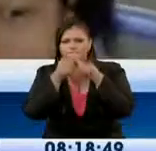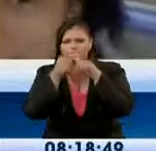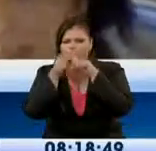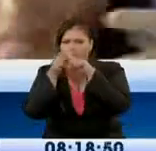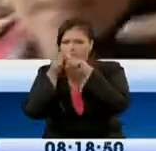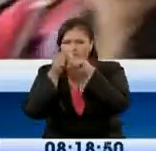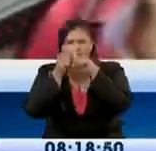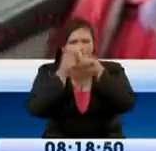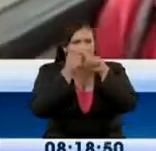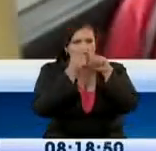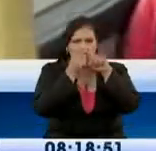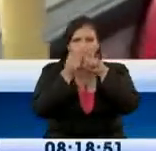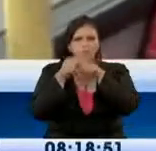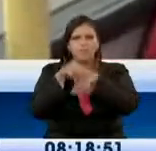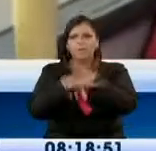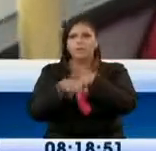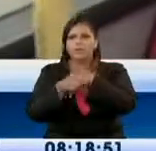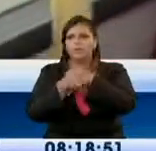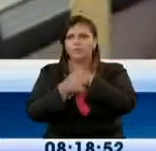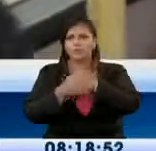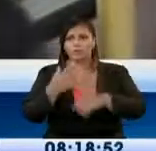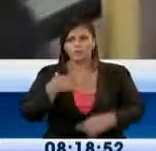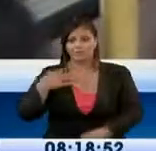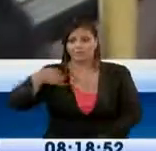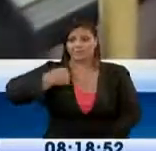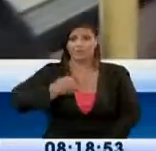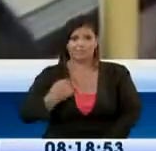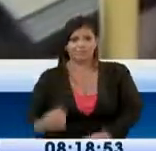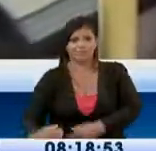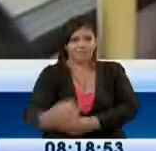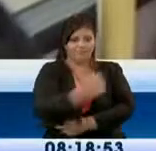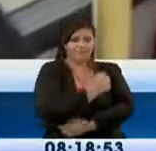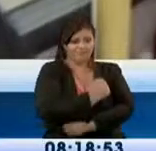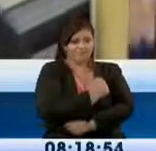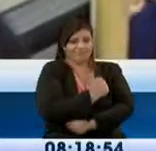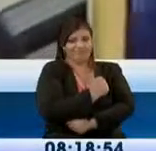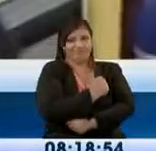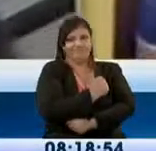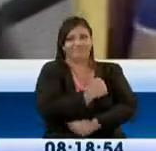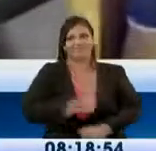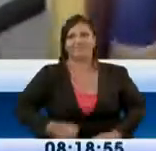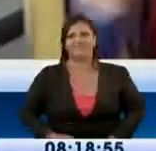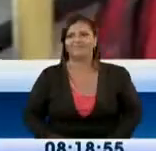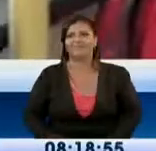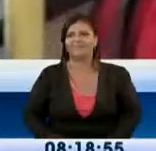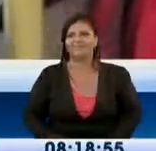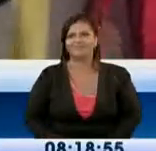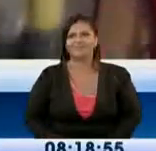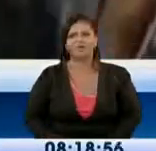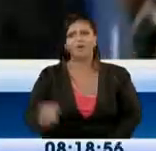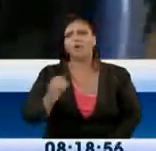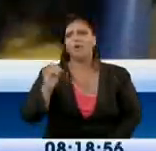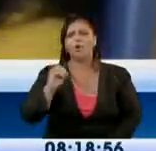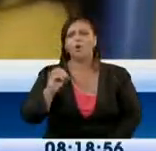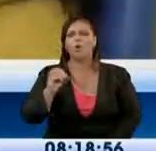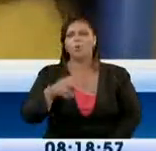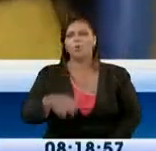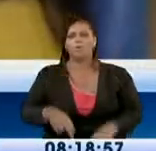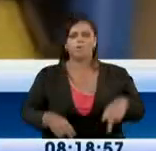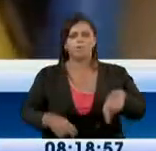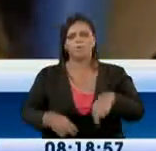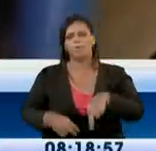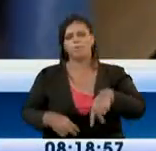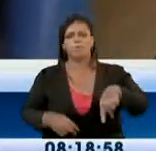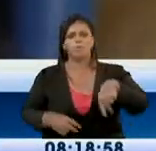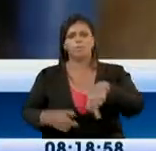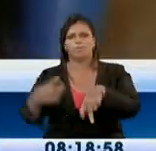usted, la mayoría incluso la tiene como abrazada hacia adelante. Bueno, ahorita está sentada, pero cuando van caminando lo que podemos ver es que van con la cartera